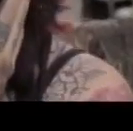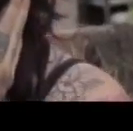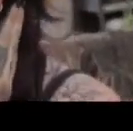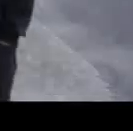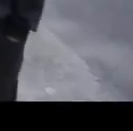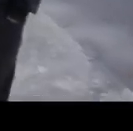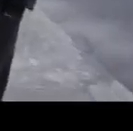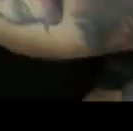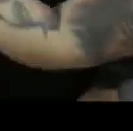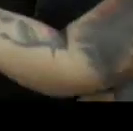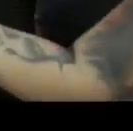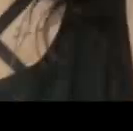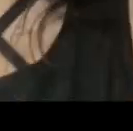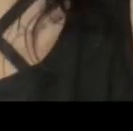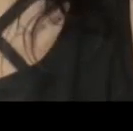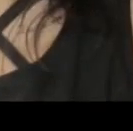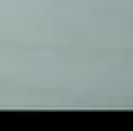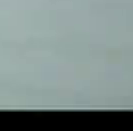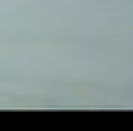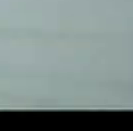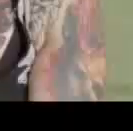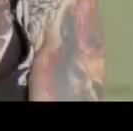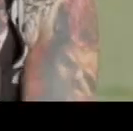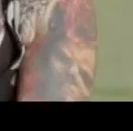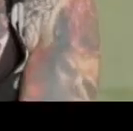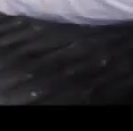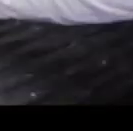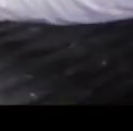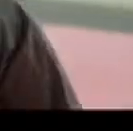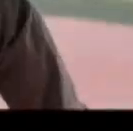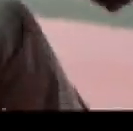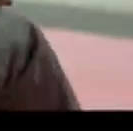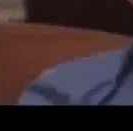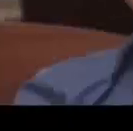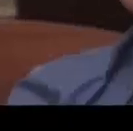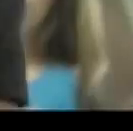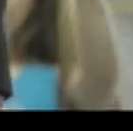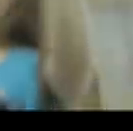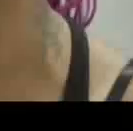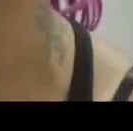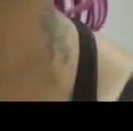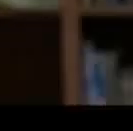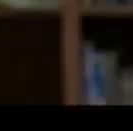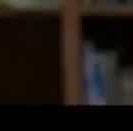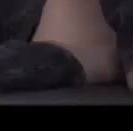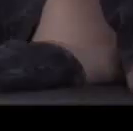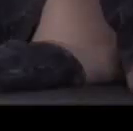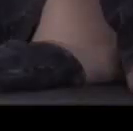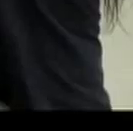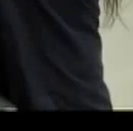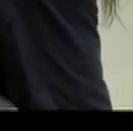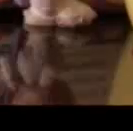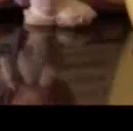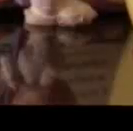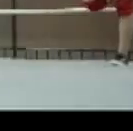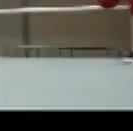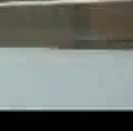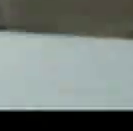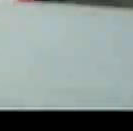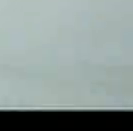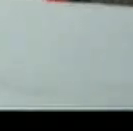Madres. Rockeras. Campeonas. De frente. Para ellas, el cielo es el